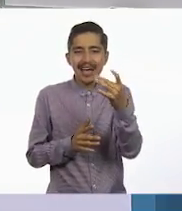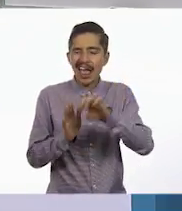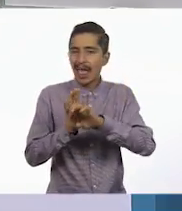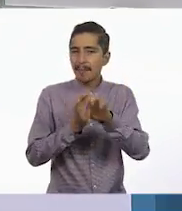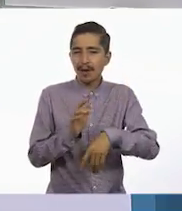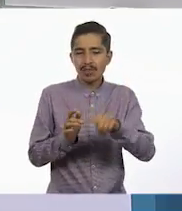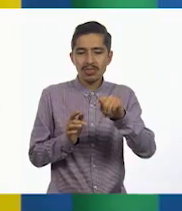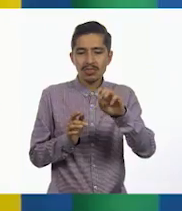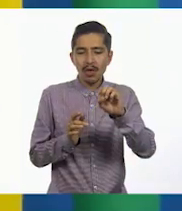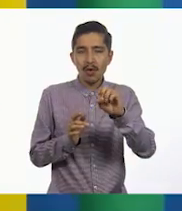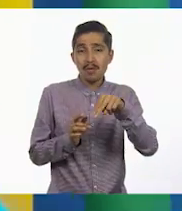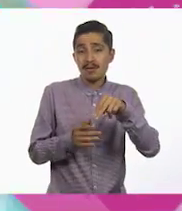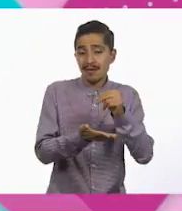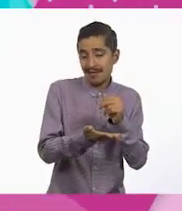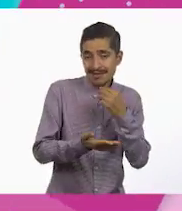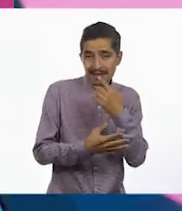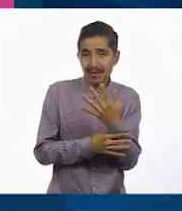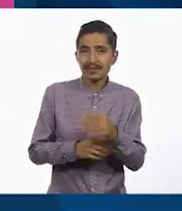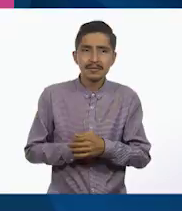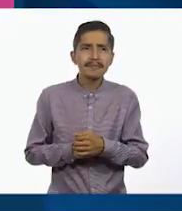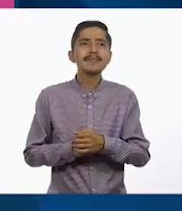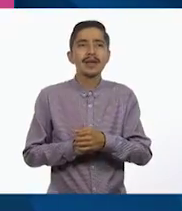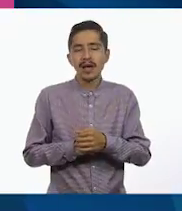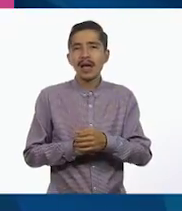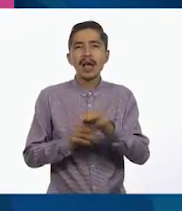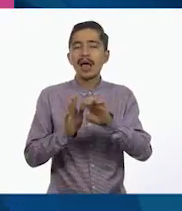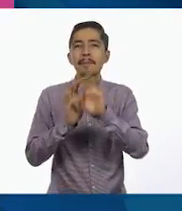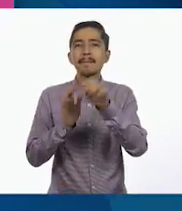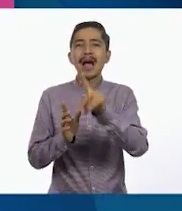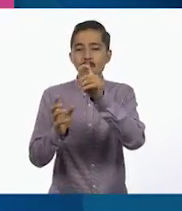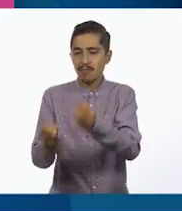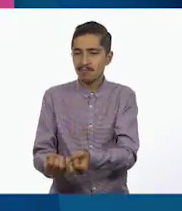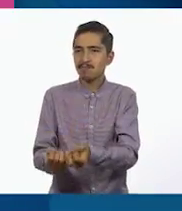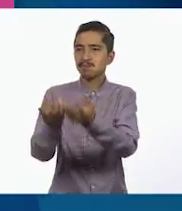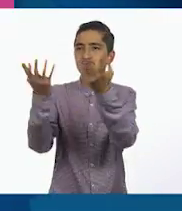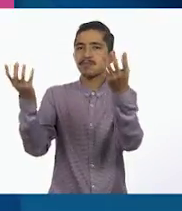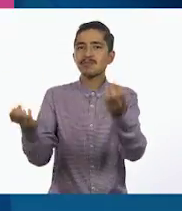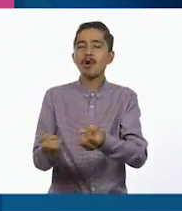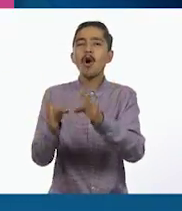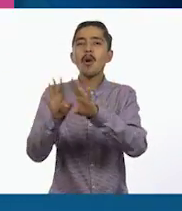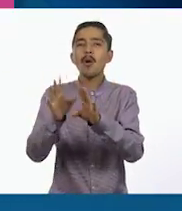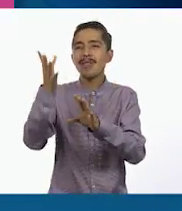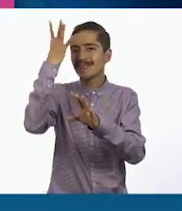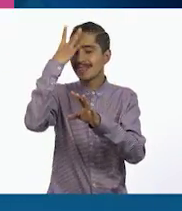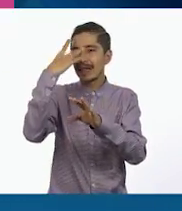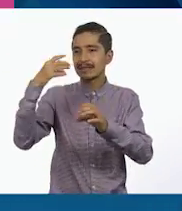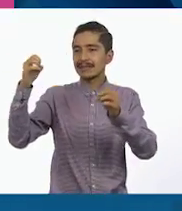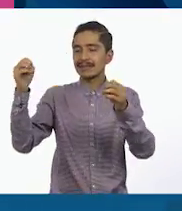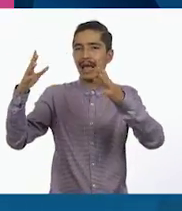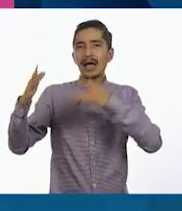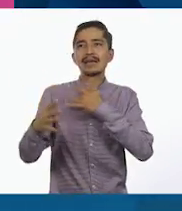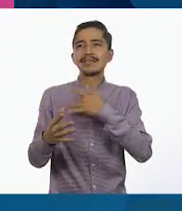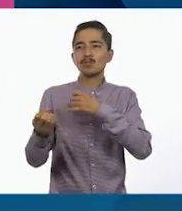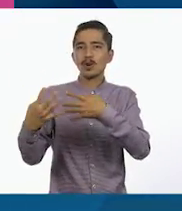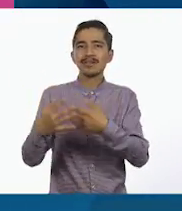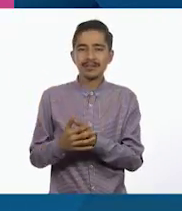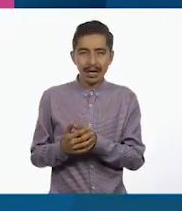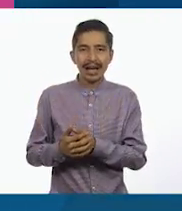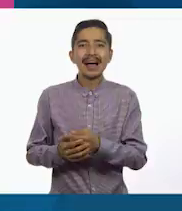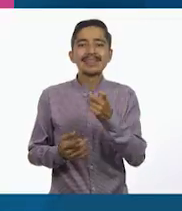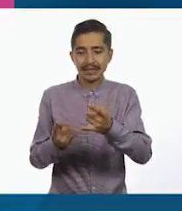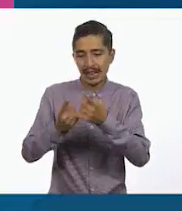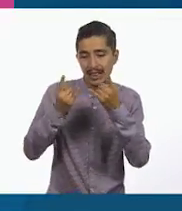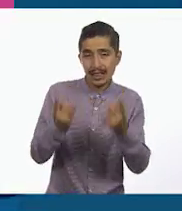ejemplo, Tom. Ah, ya sé, como la fuente de los deseos. Muy buen ejemplo. Y la leyenda entonces puede